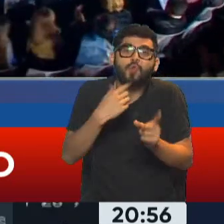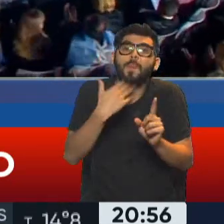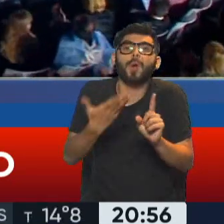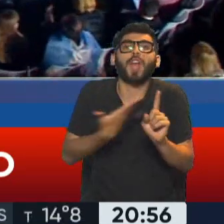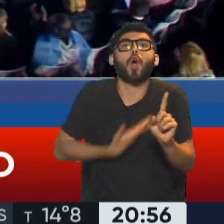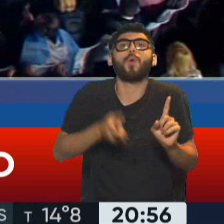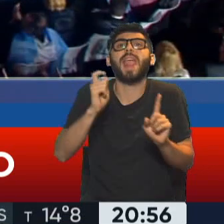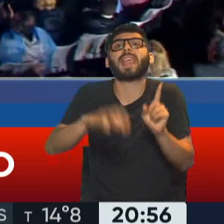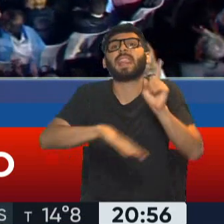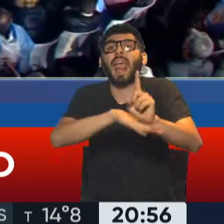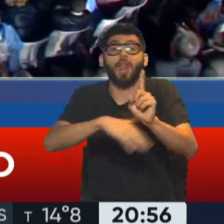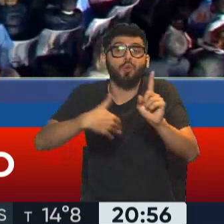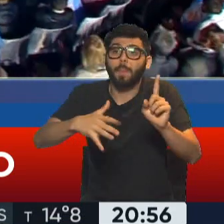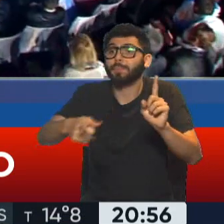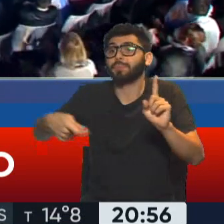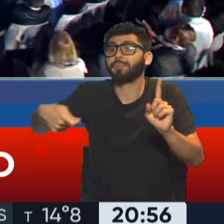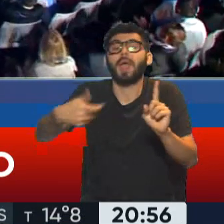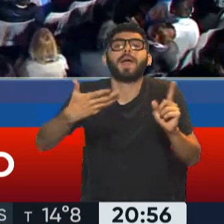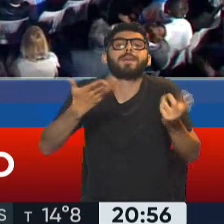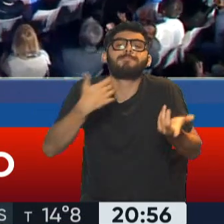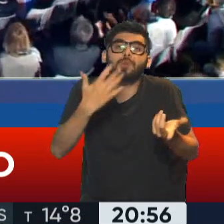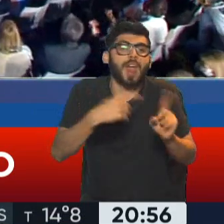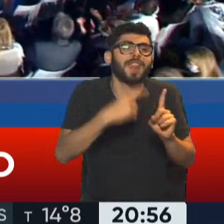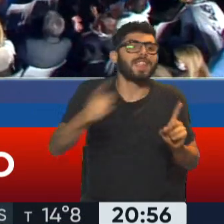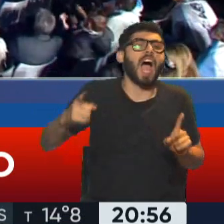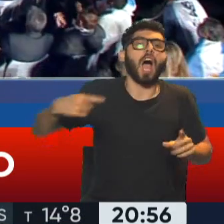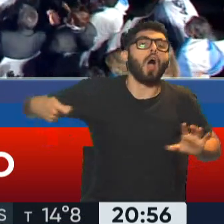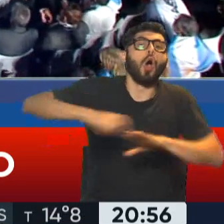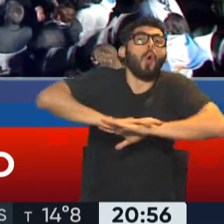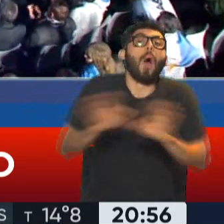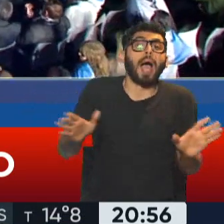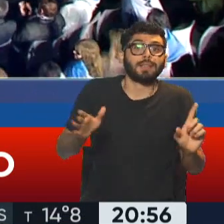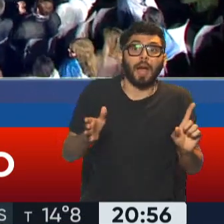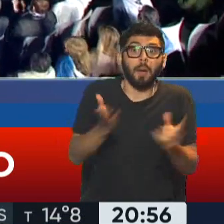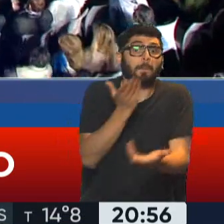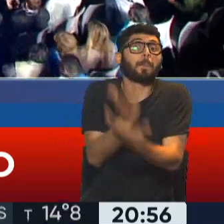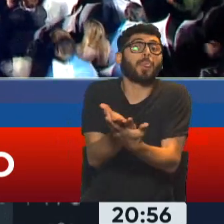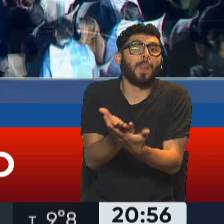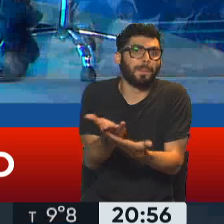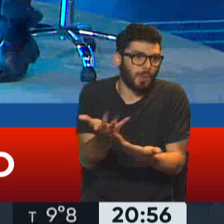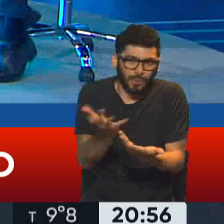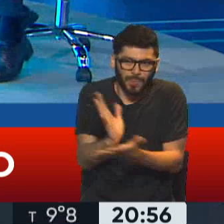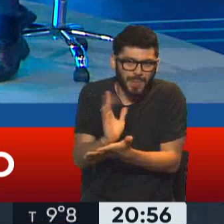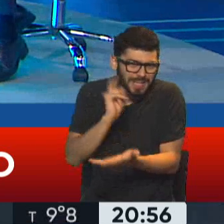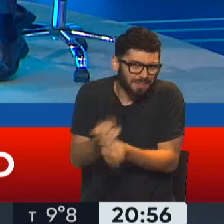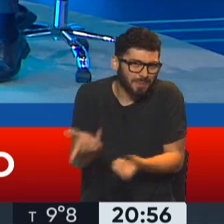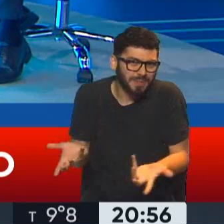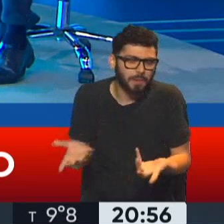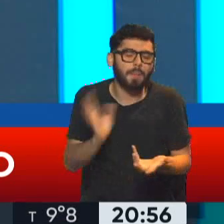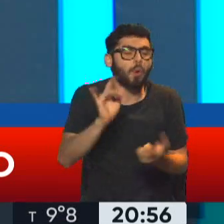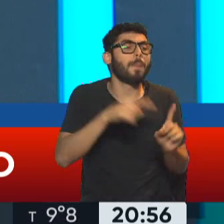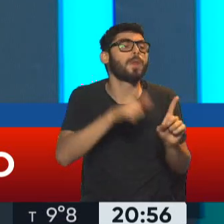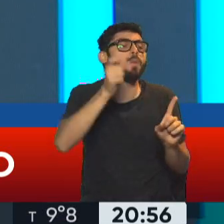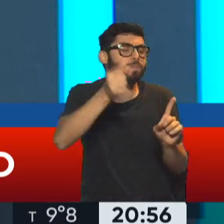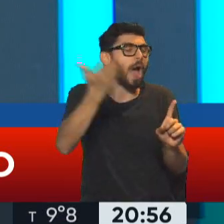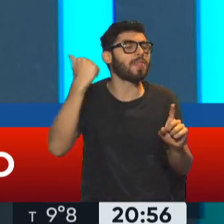quién gobierne. Bien, pero por eso. Y ella exige que no ocurra eso. Por eso, justamente, eso es imposible. Para una persona que ejerció la gestión pública,